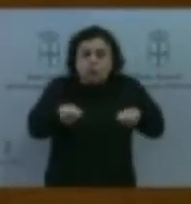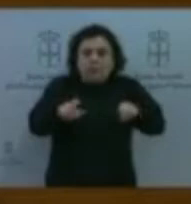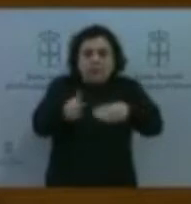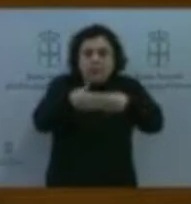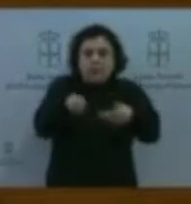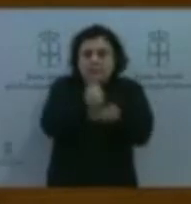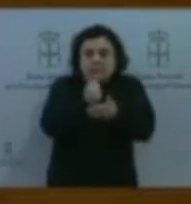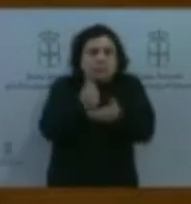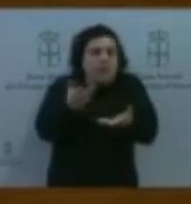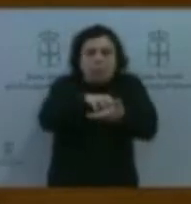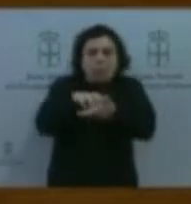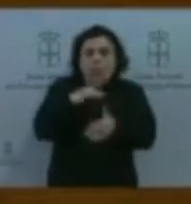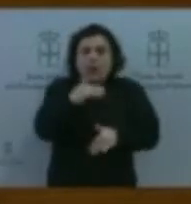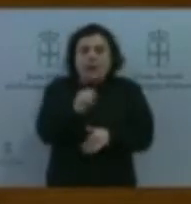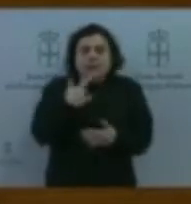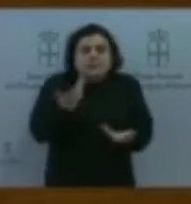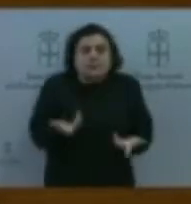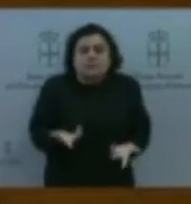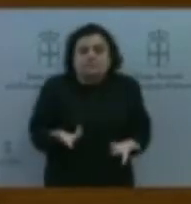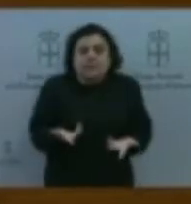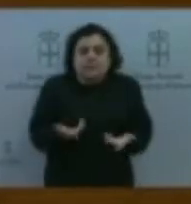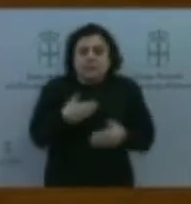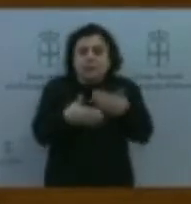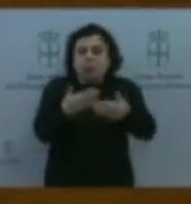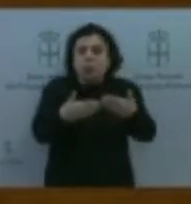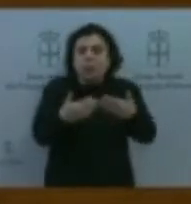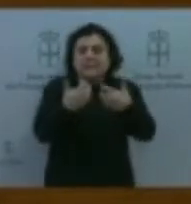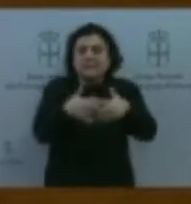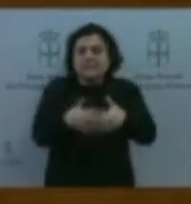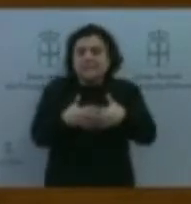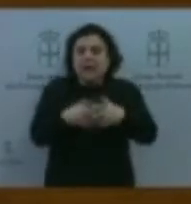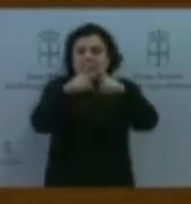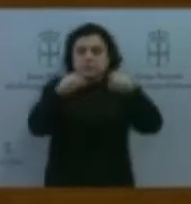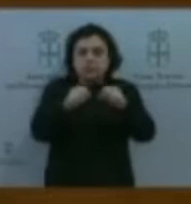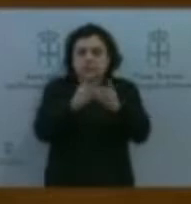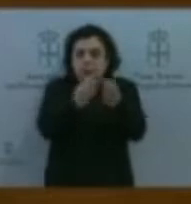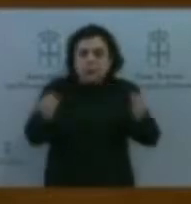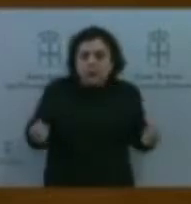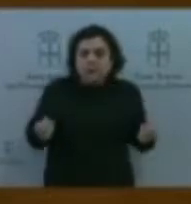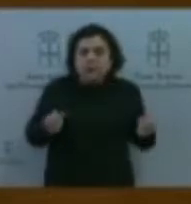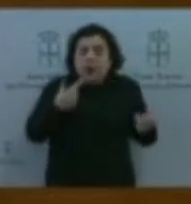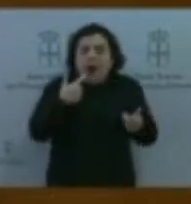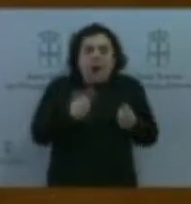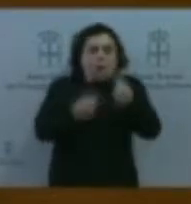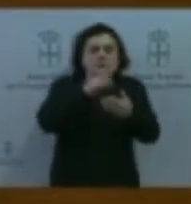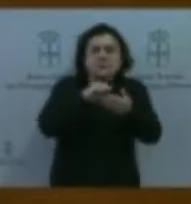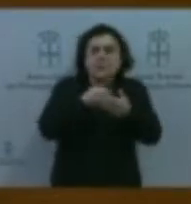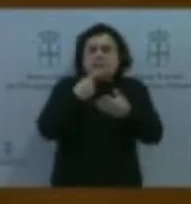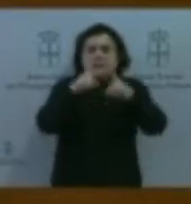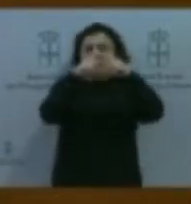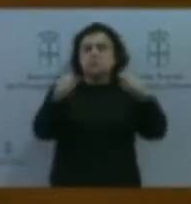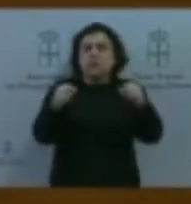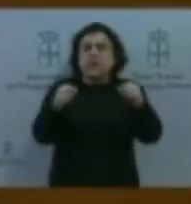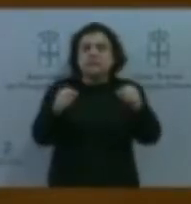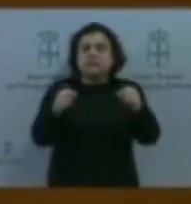de desindustrializar Asturias. Porque muchas veces decimos Asturias envejece, como si fuese un dictado biológico, como si no tuviese nada que